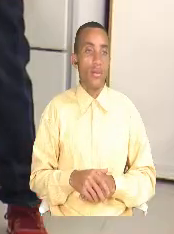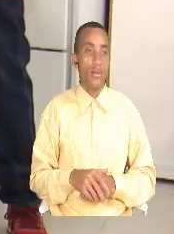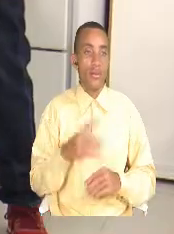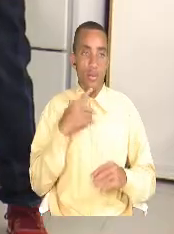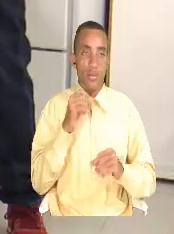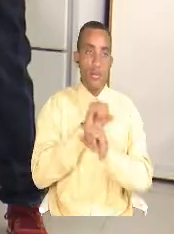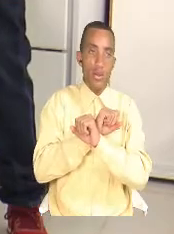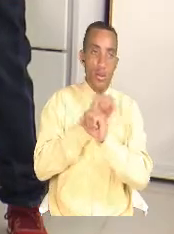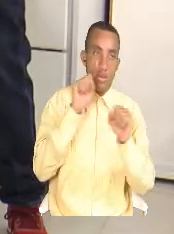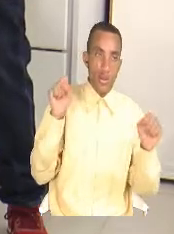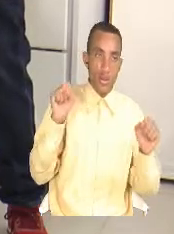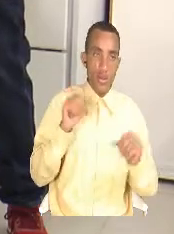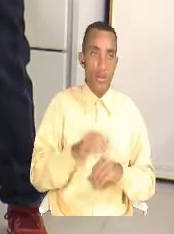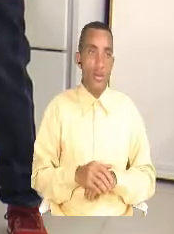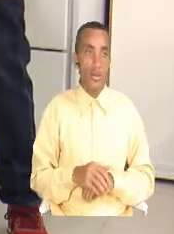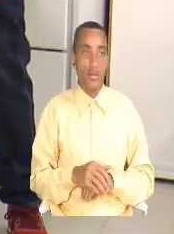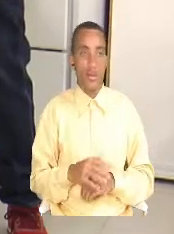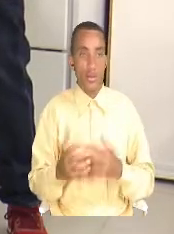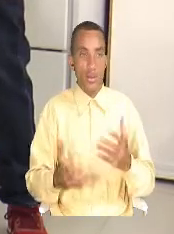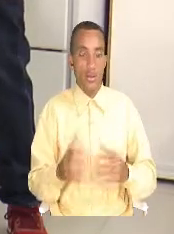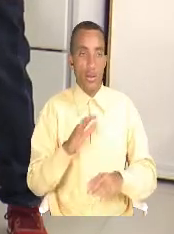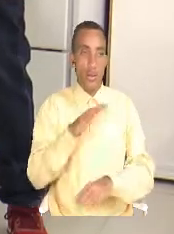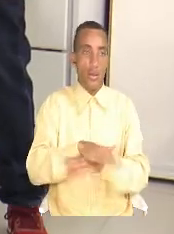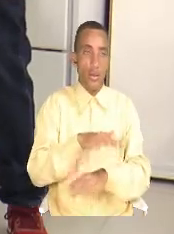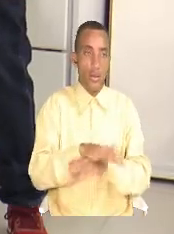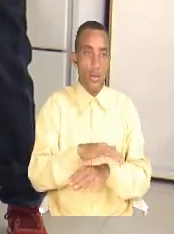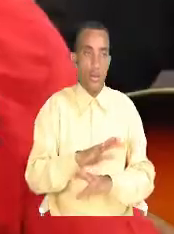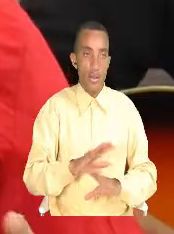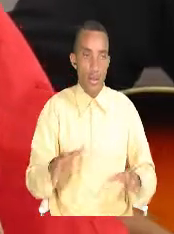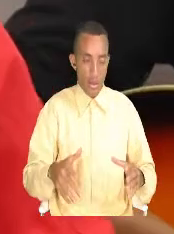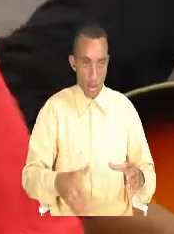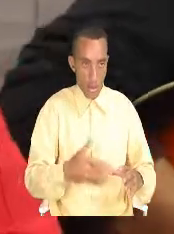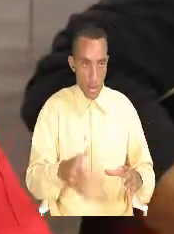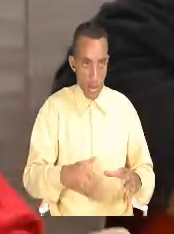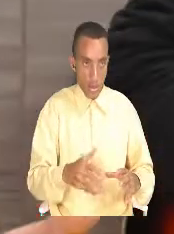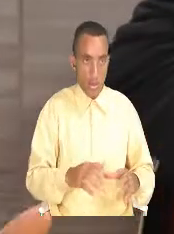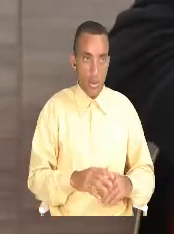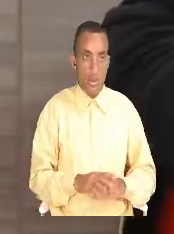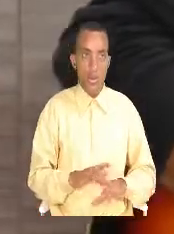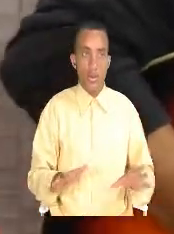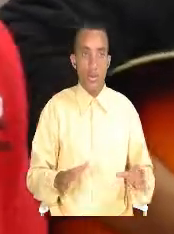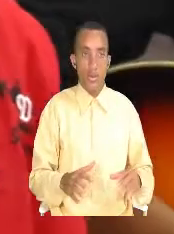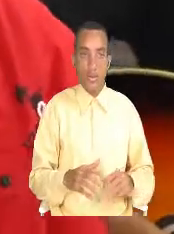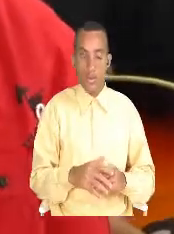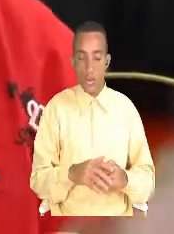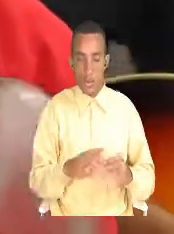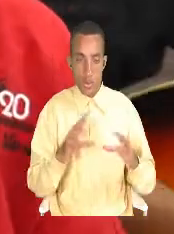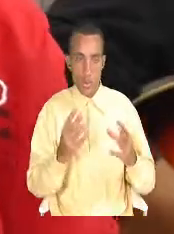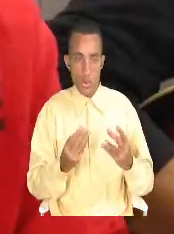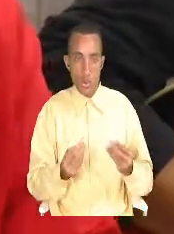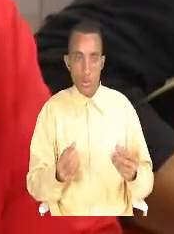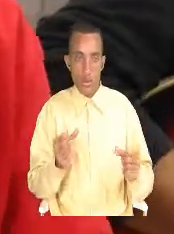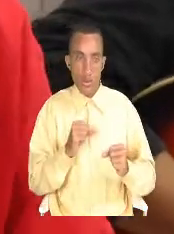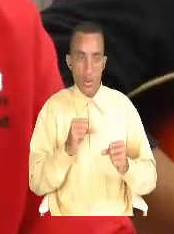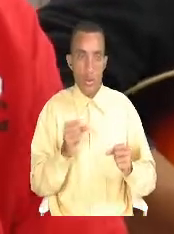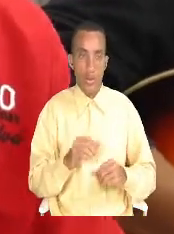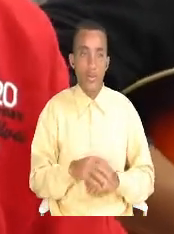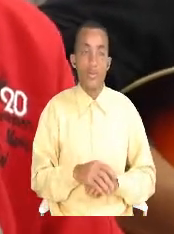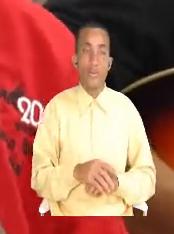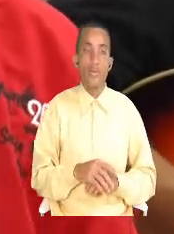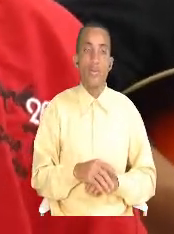mañana para prepararlo en la tarde. Pero la idea es que esté suelto, entero y frío. Listo. Que no es recomendable, personalmente